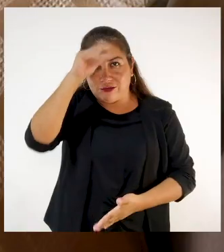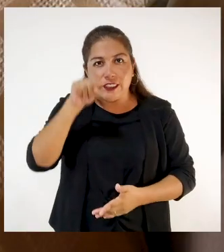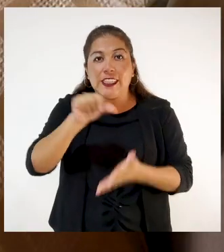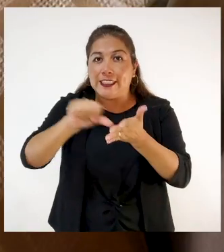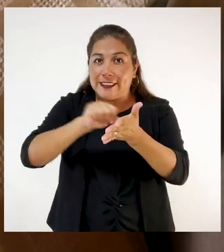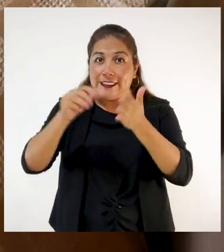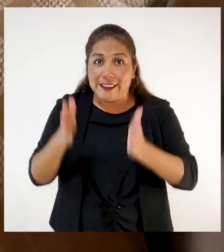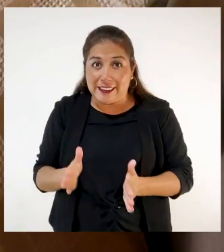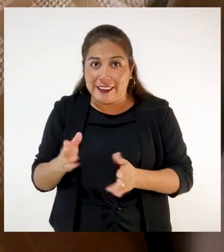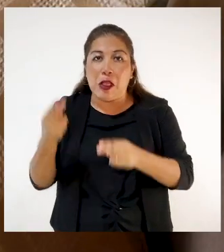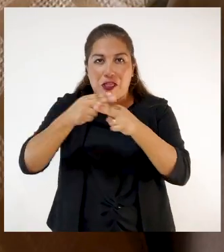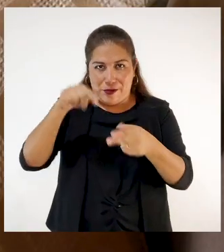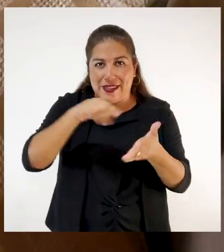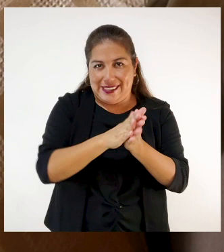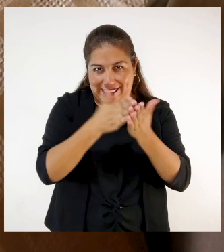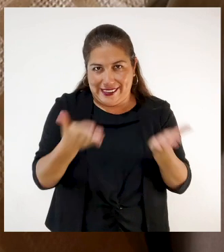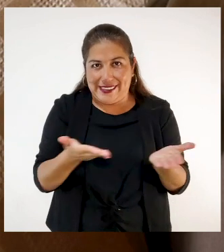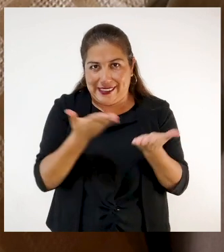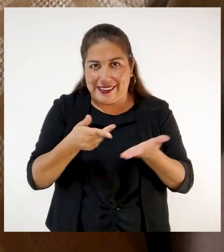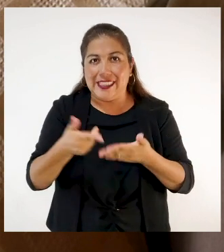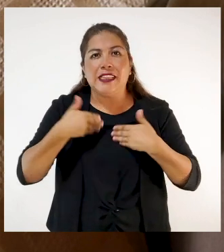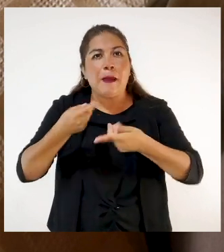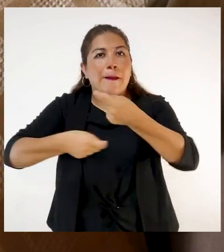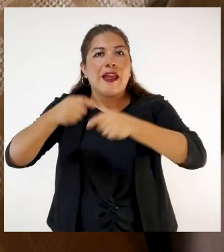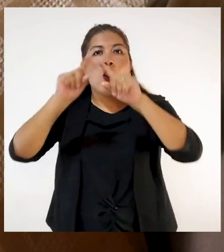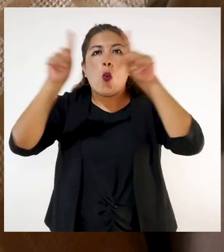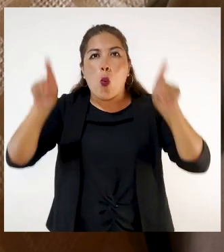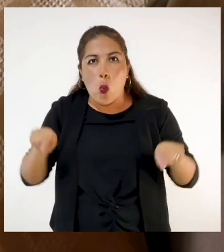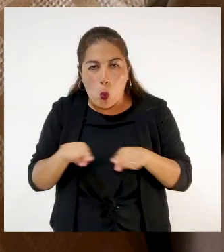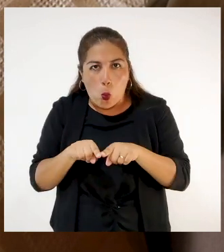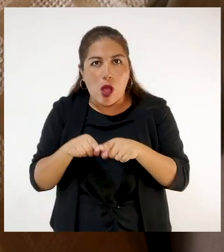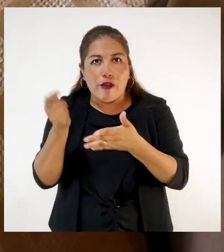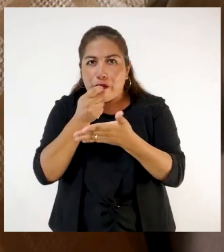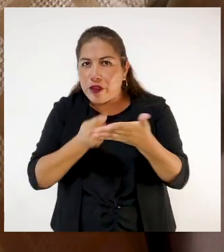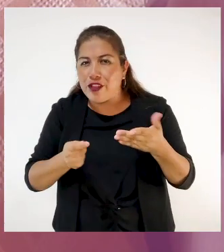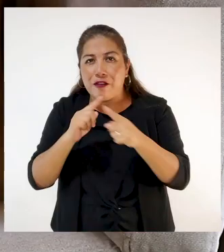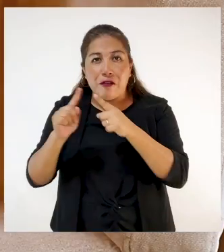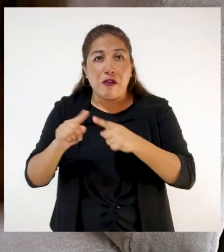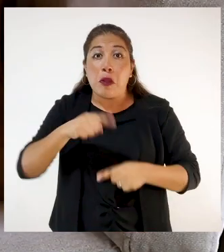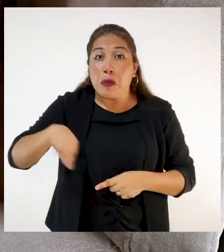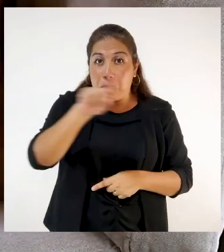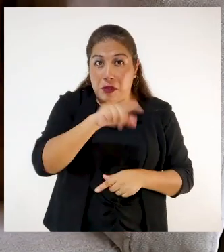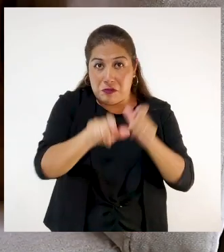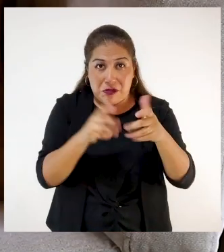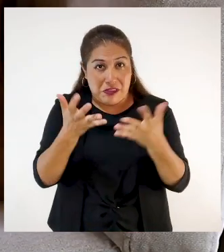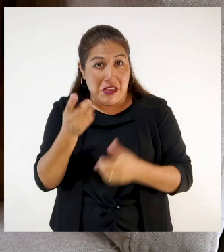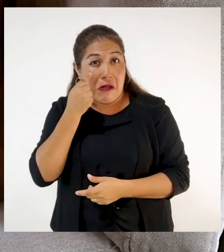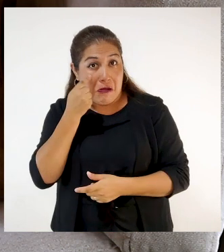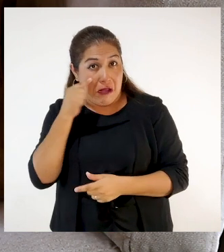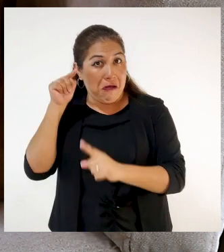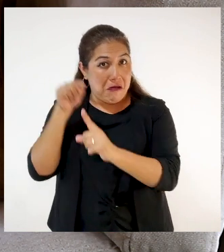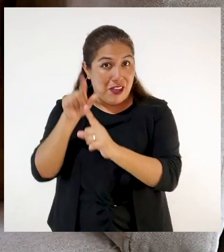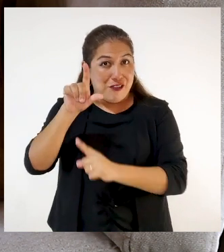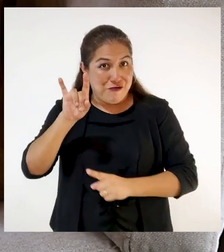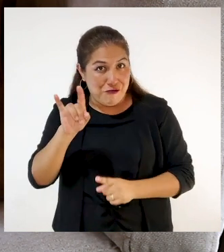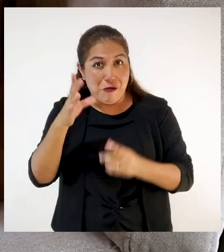aprender. Ella es artista, está mencionada en el libro, tiene sus cuadros, vende los cuadros. Todas las personas que quieran conocer a